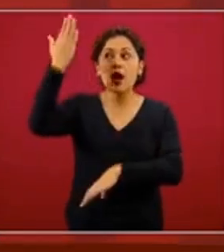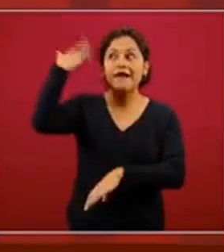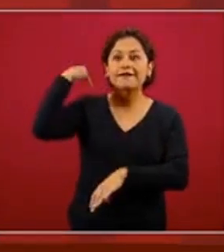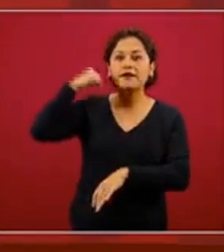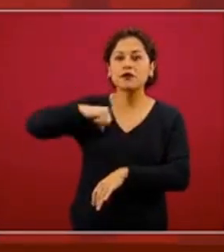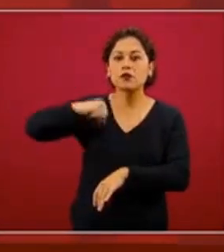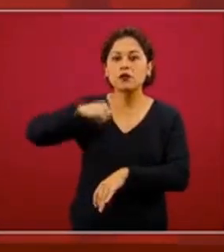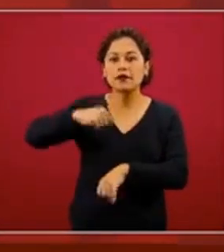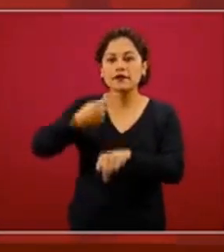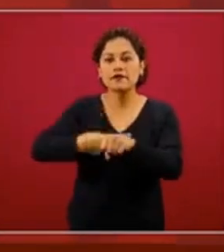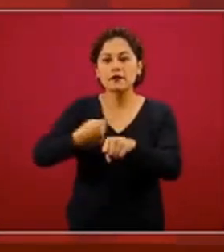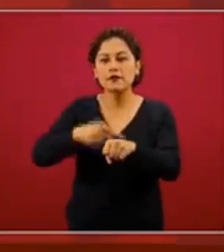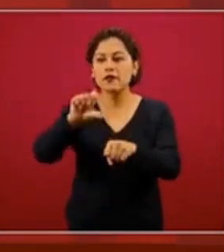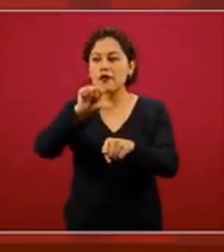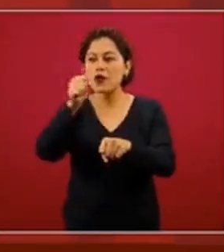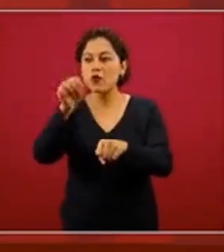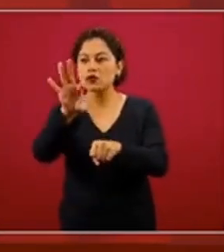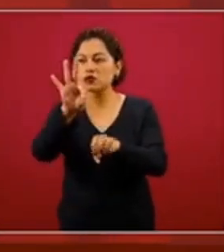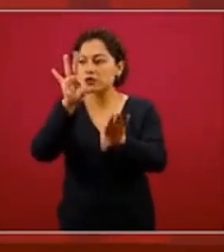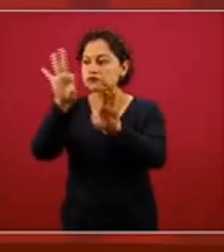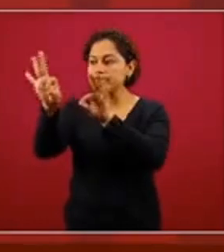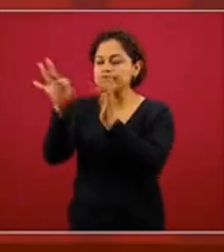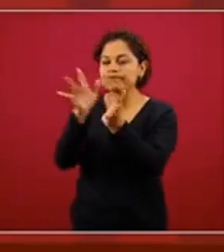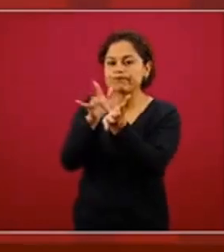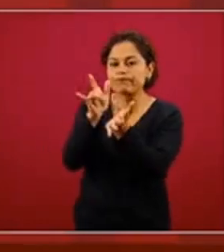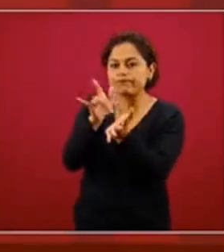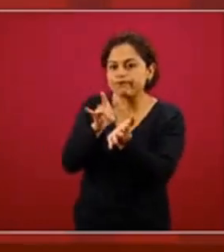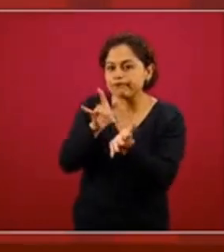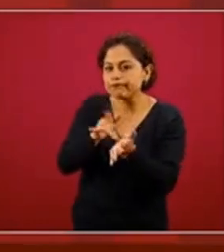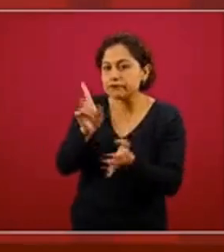tecnológicamente tenemos muchas posibilidades, pero no es que haya